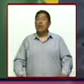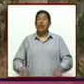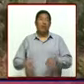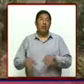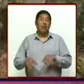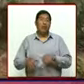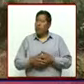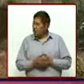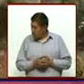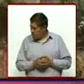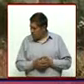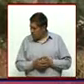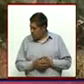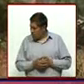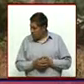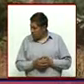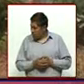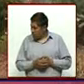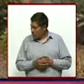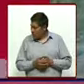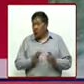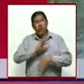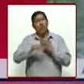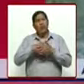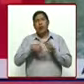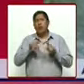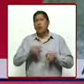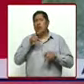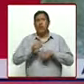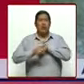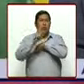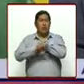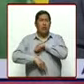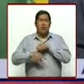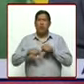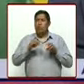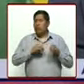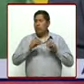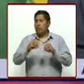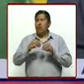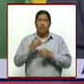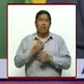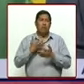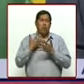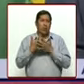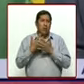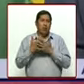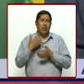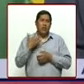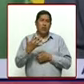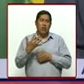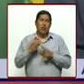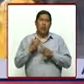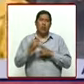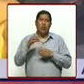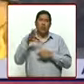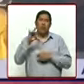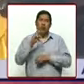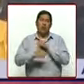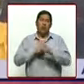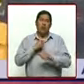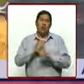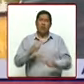peligro común para los bienes o las personas será sancionado con privación de libertad de